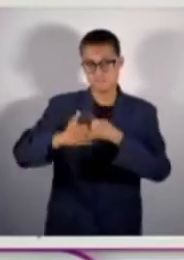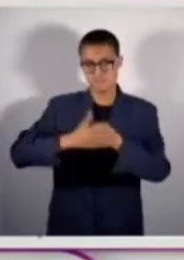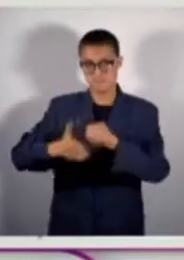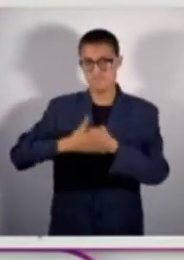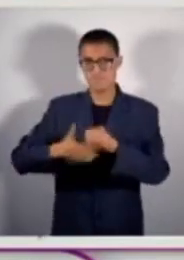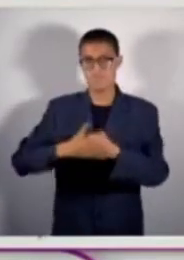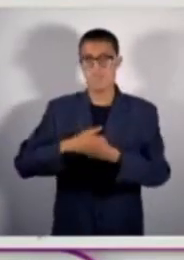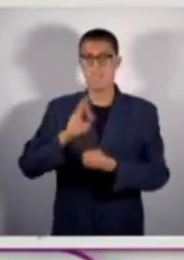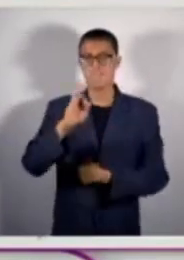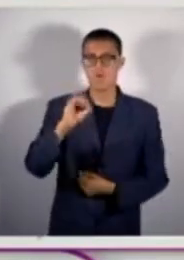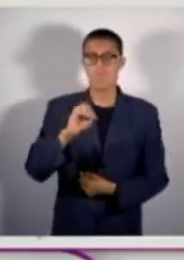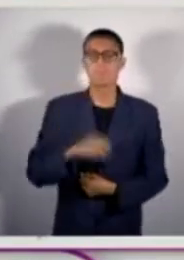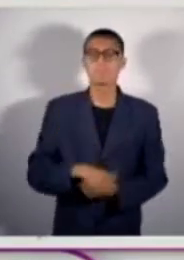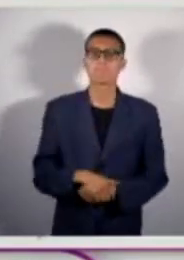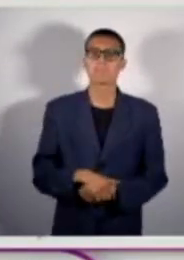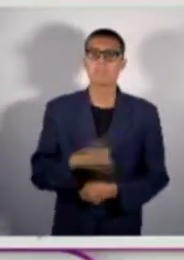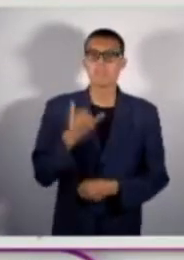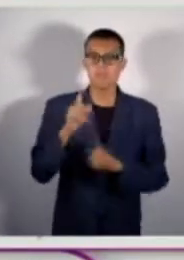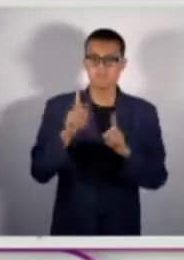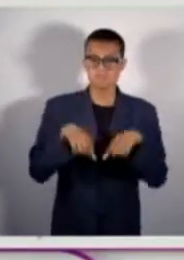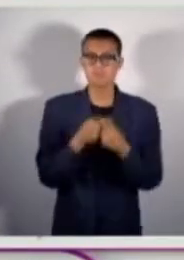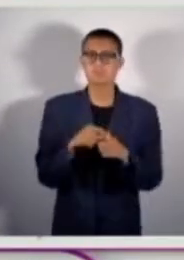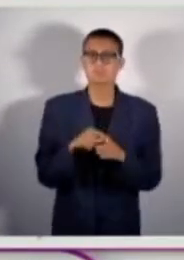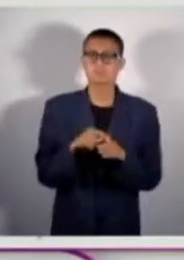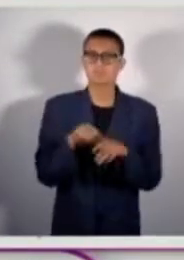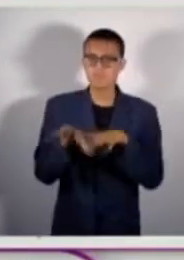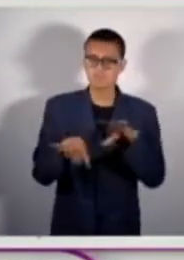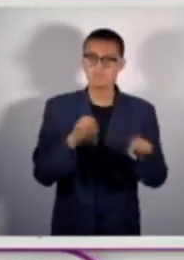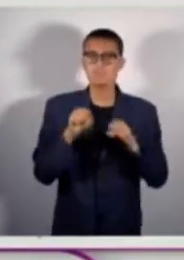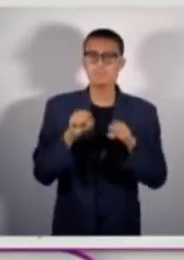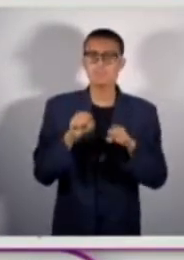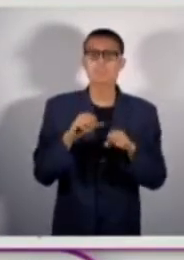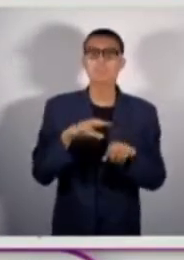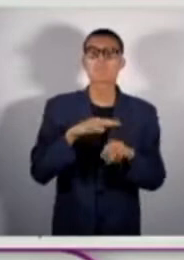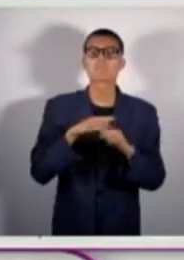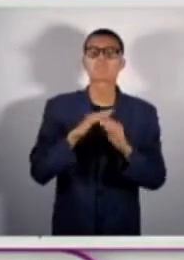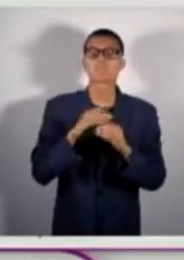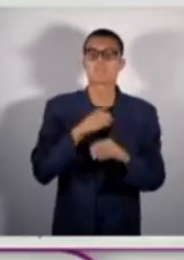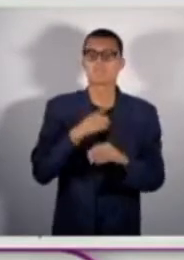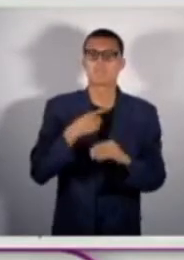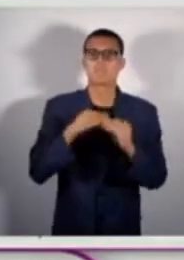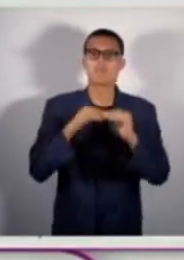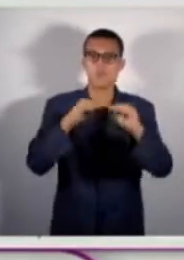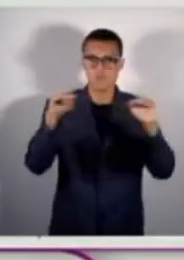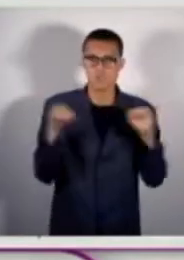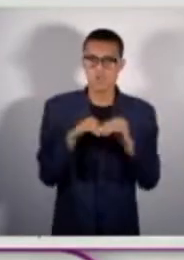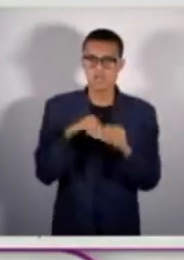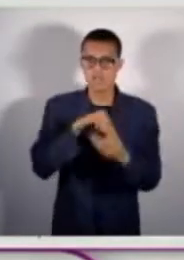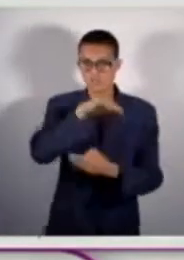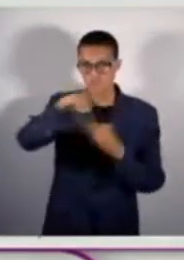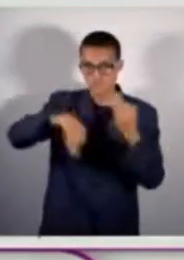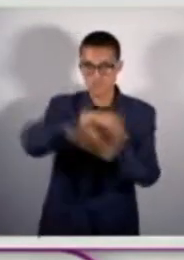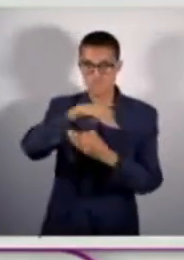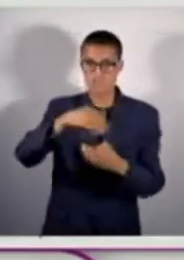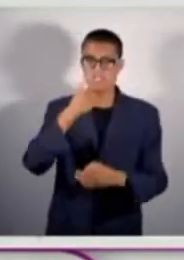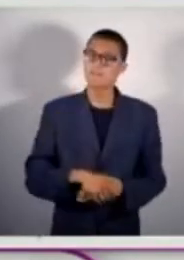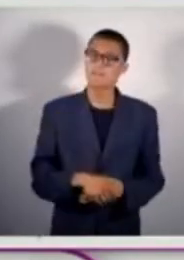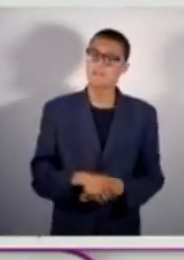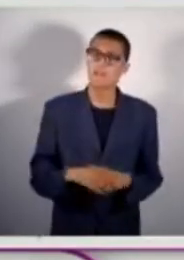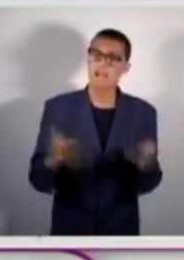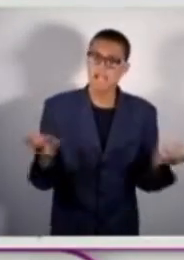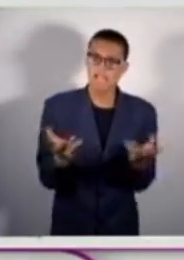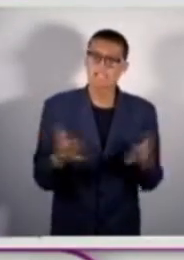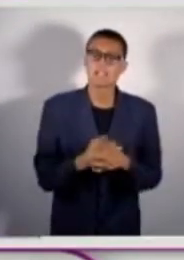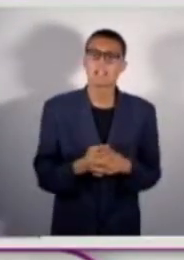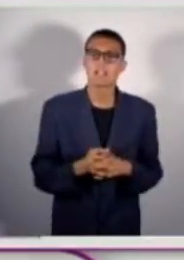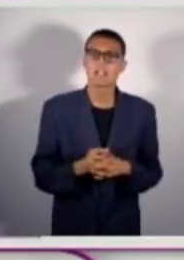foros y en los próximos encuentros que tengamos sea una cancha pareja para todas y todos y que podamos exponer de